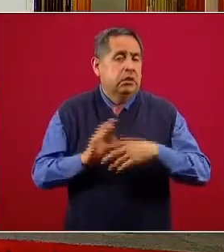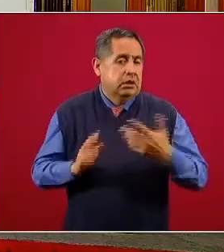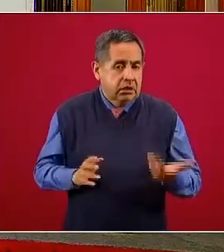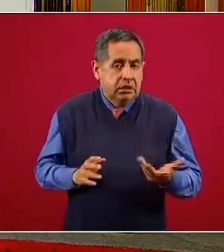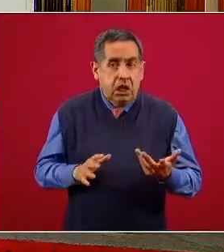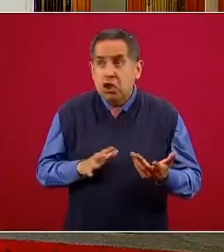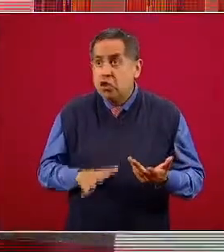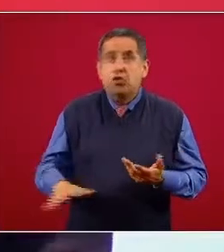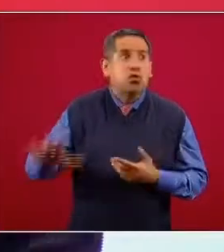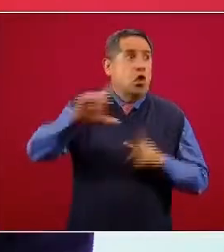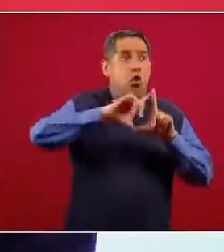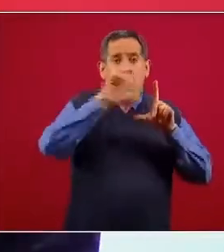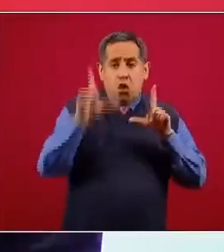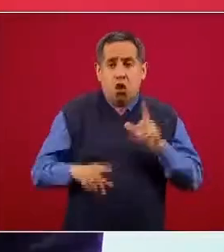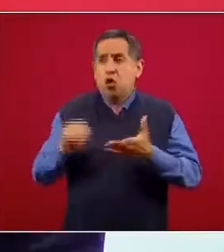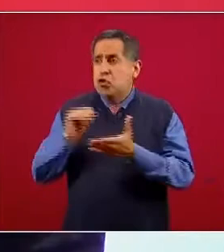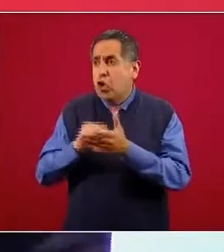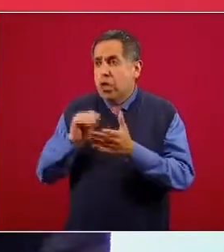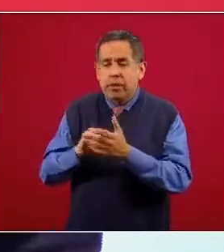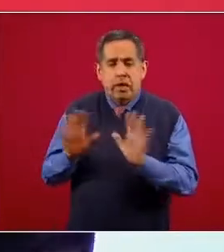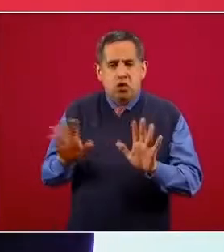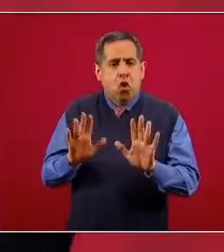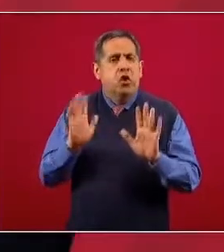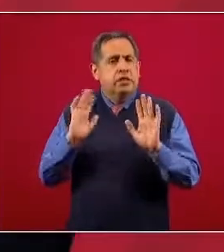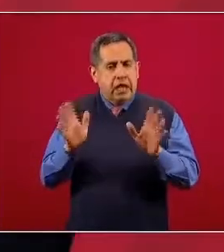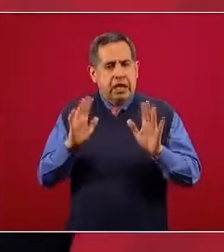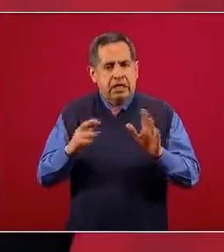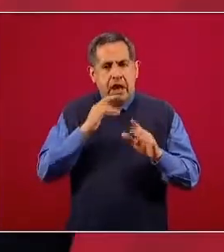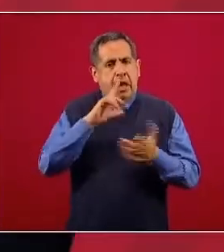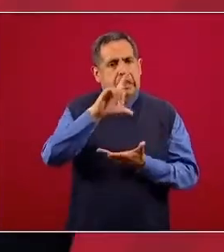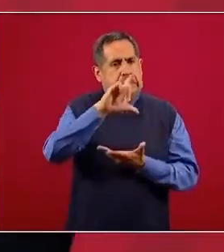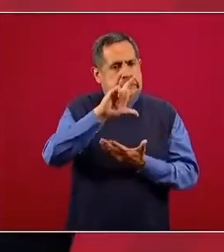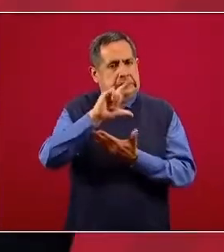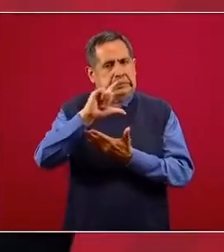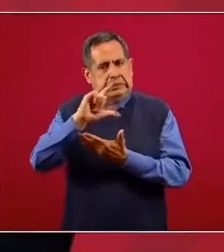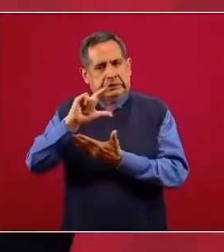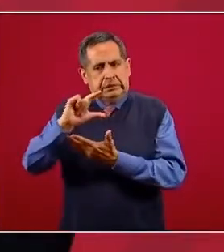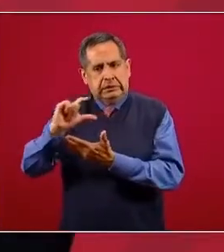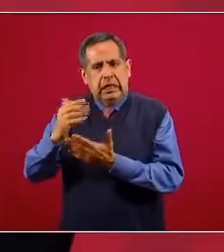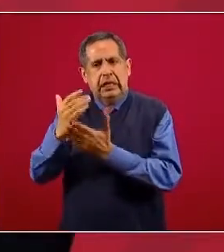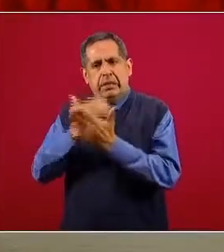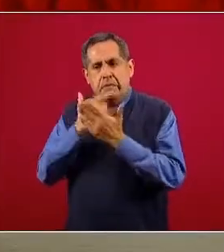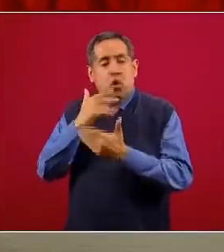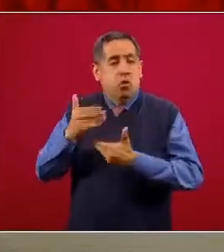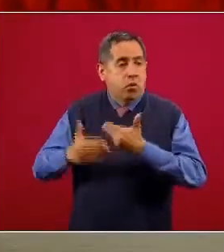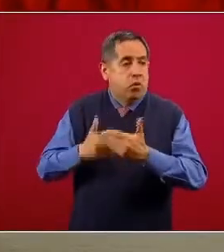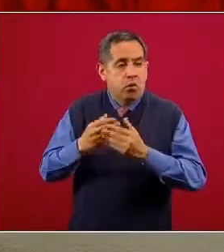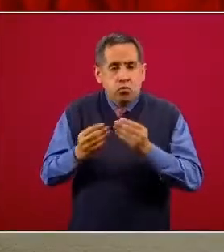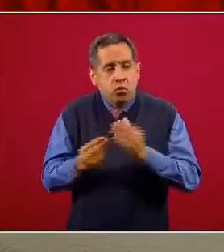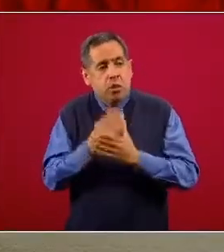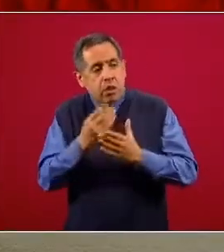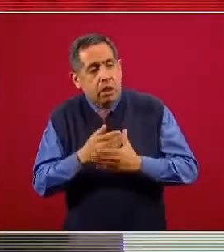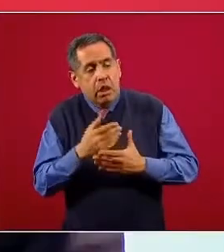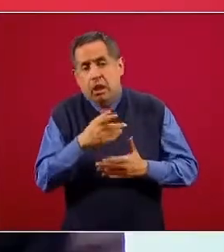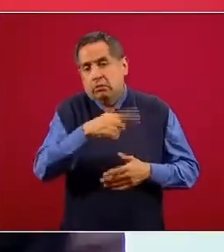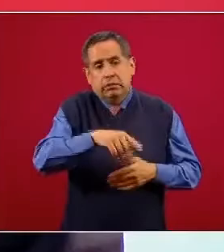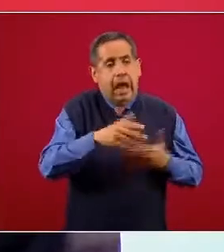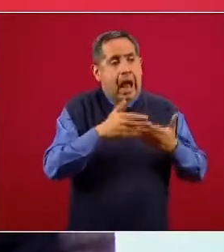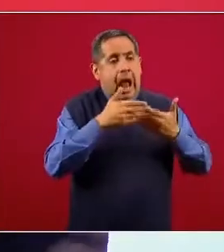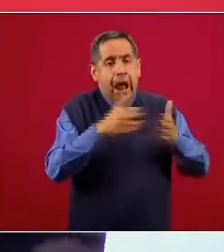tendencia general de la epidemia no esté, como lo está, en reducción, y hay que ir activando la vida